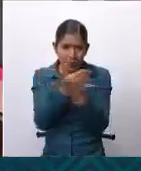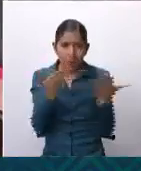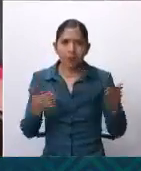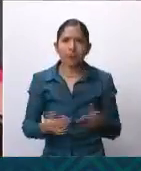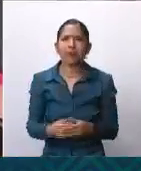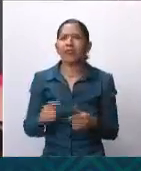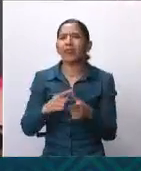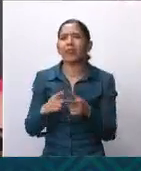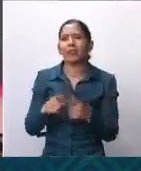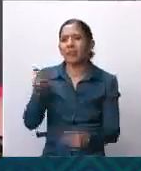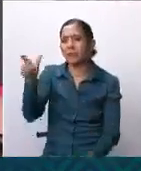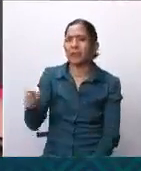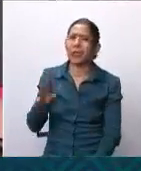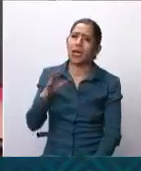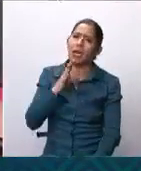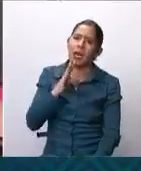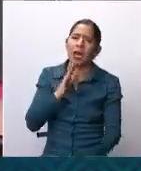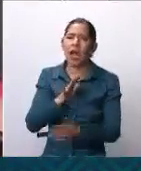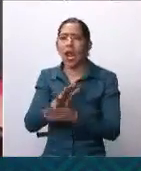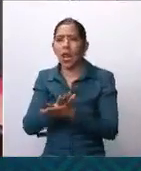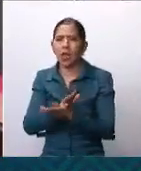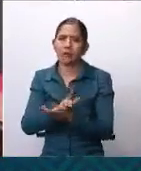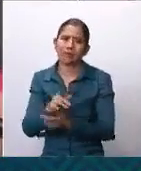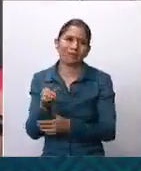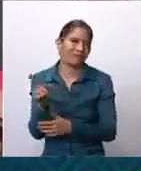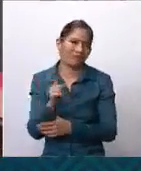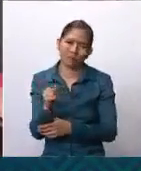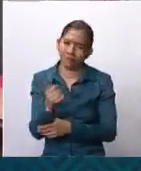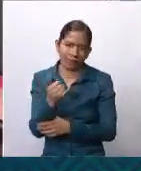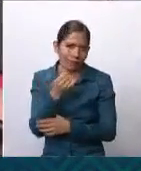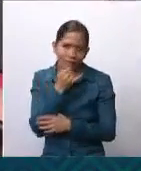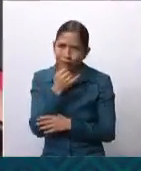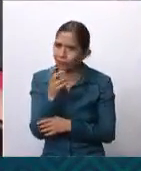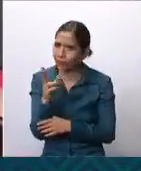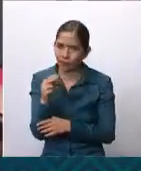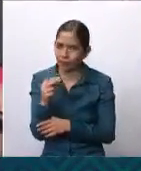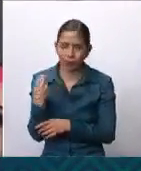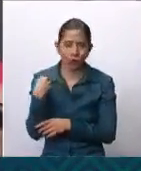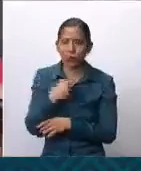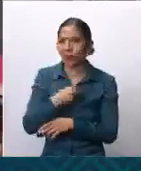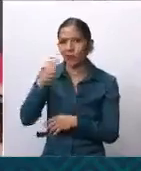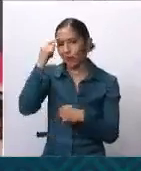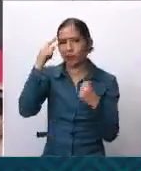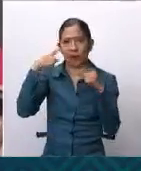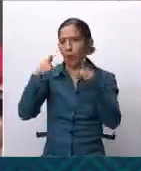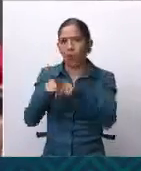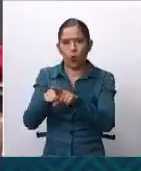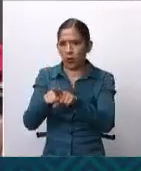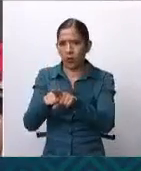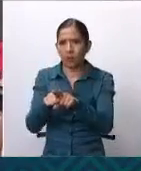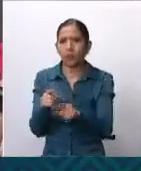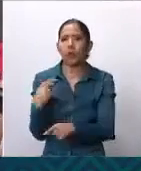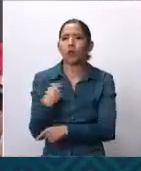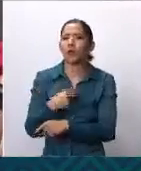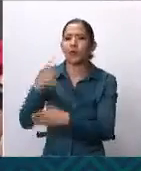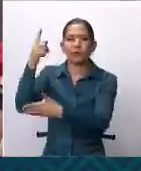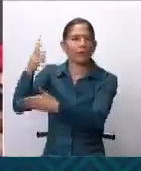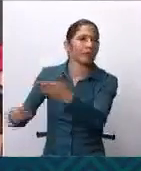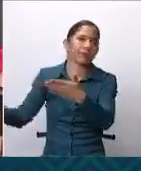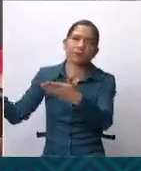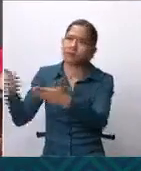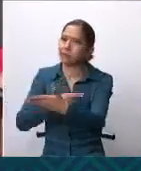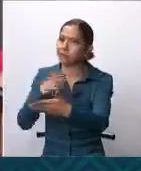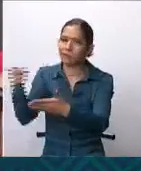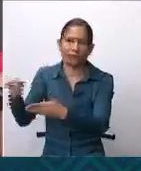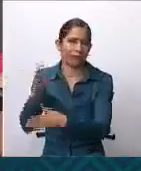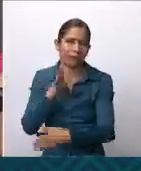Así que sus aseveraciones de la señora Áñez está por demás. No compartimos con ello, por lo cual nosotros reprochamos